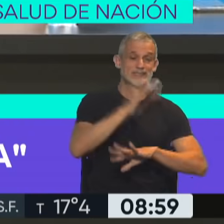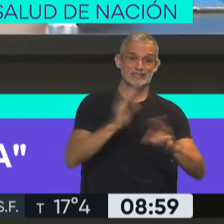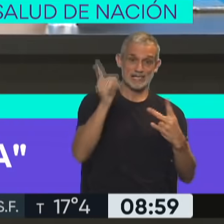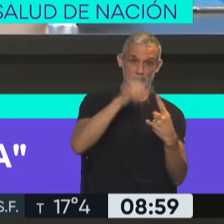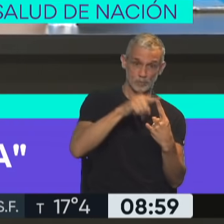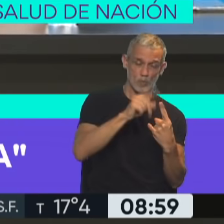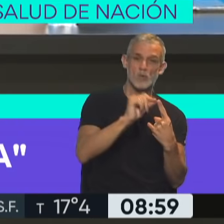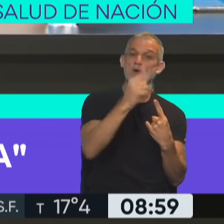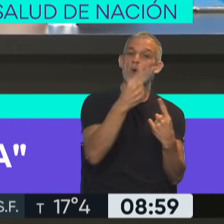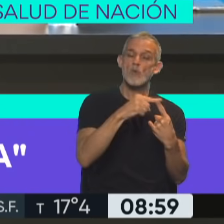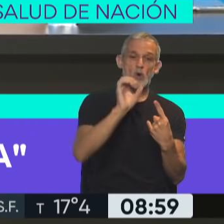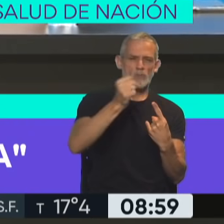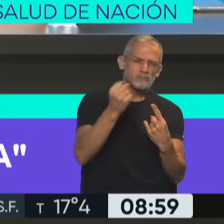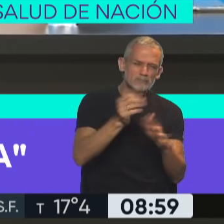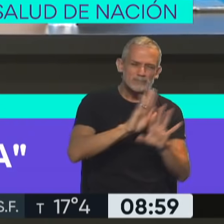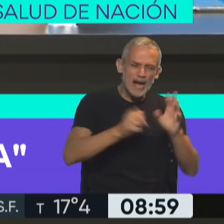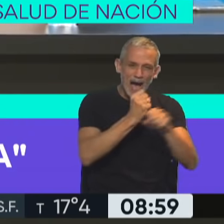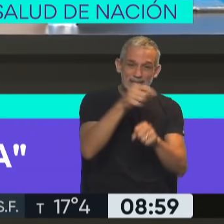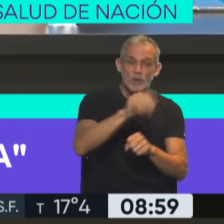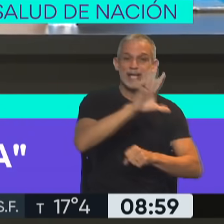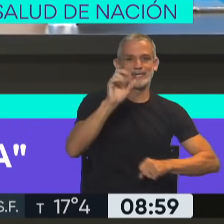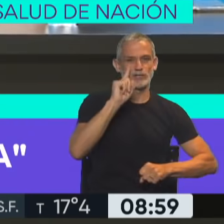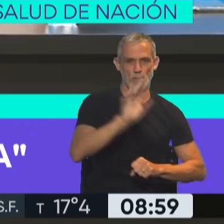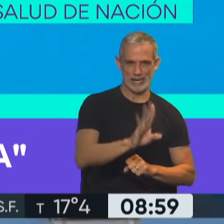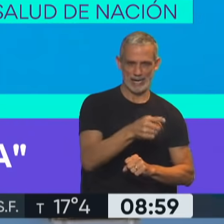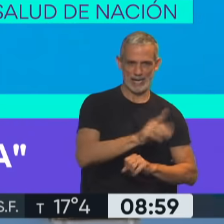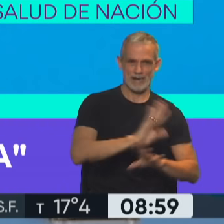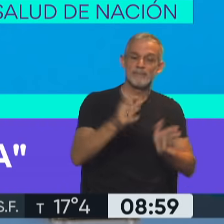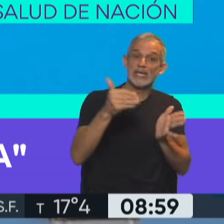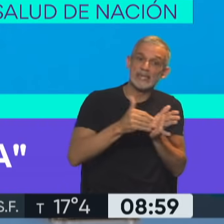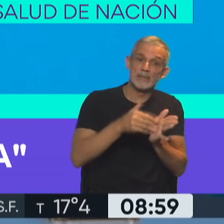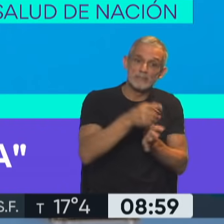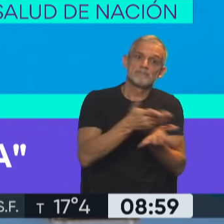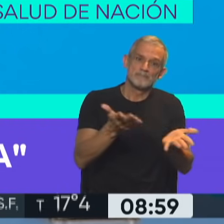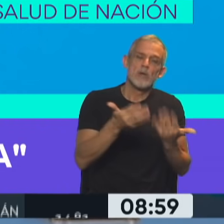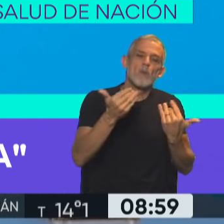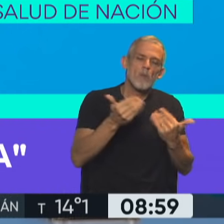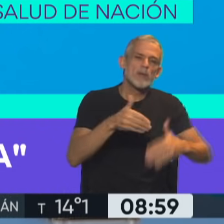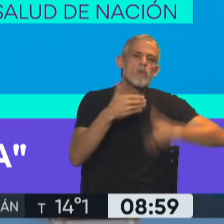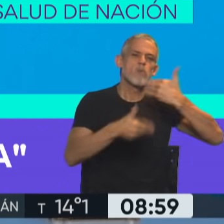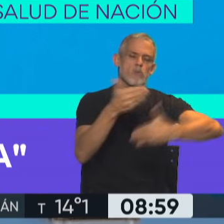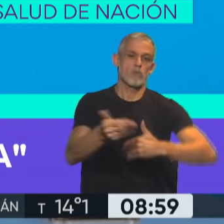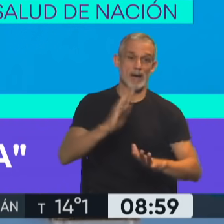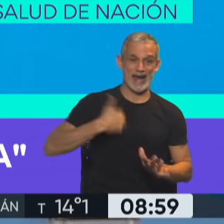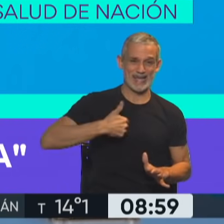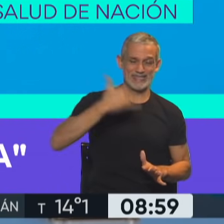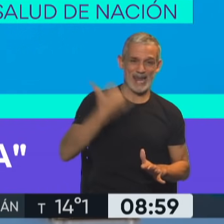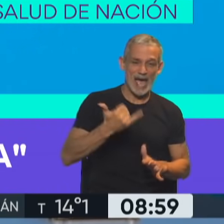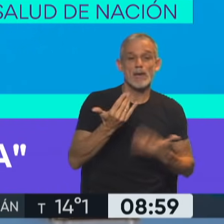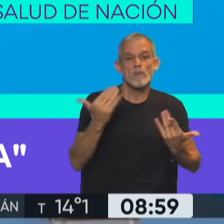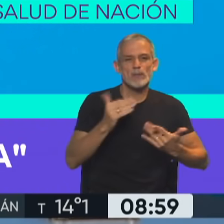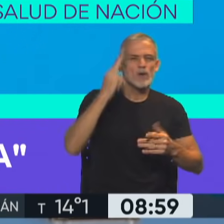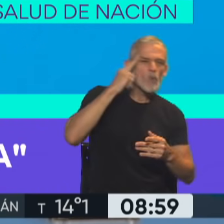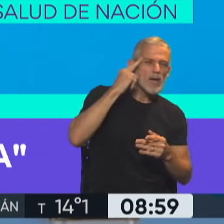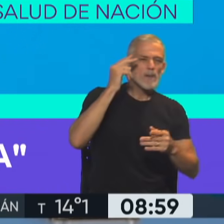iniciado el esquema o completado el esquema, alrededor de 500.000. Y en función de esto se va a poder escalar. Como Argentina tiene la posibilidad de dar entre